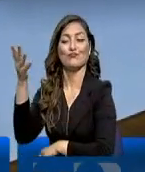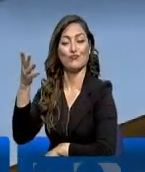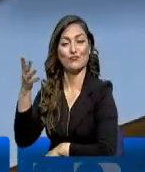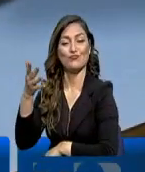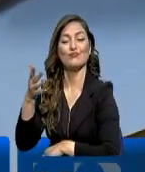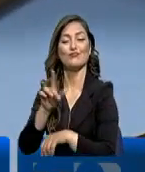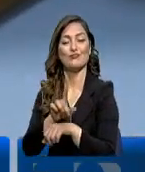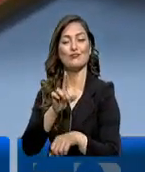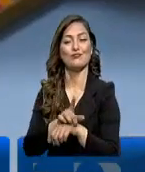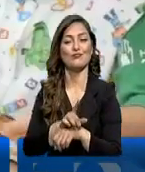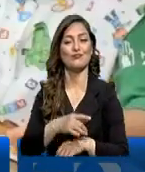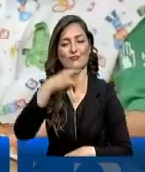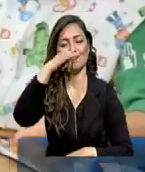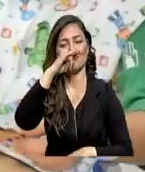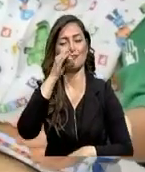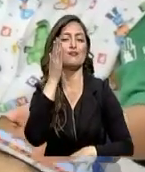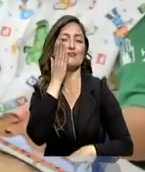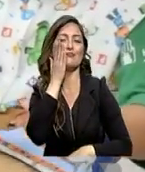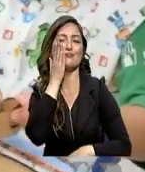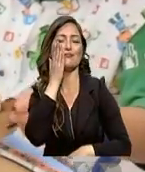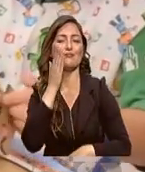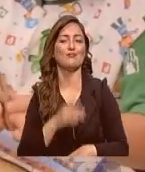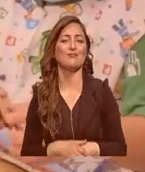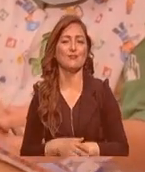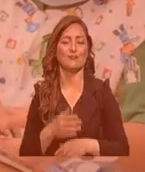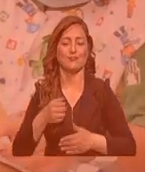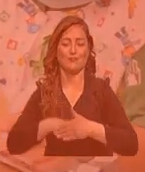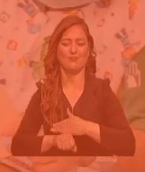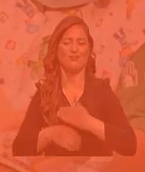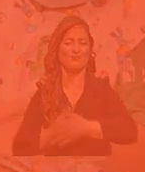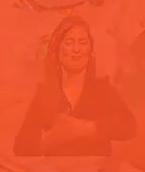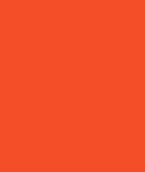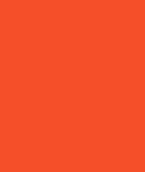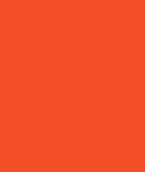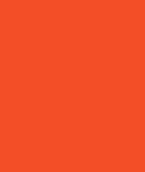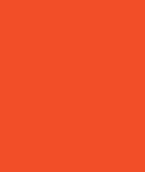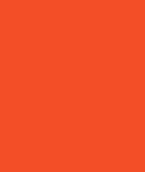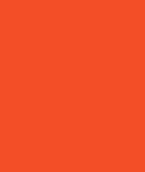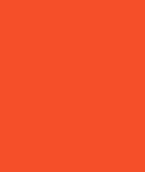salud del área materno-infantil, pediatría y neonatología. Helen Quiñones.